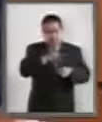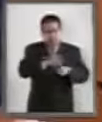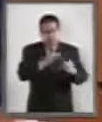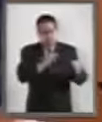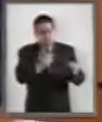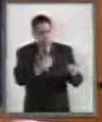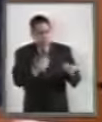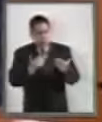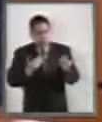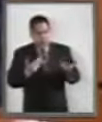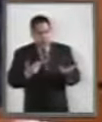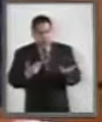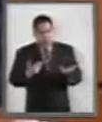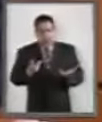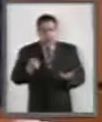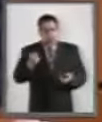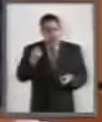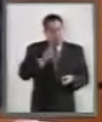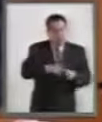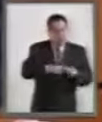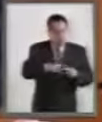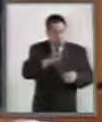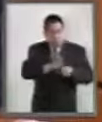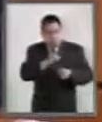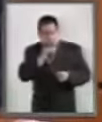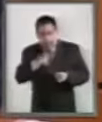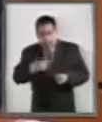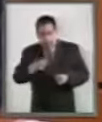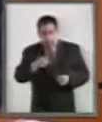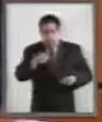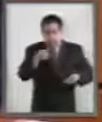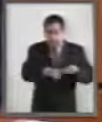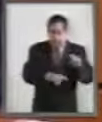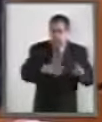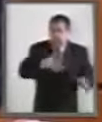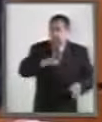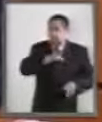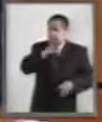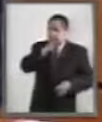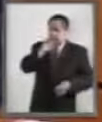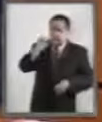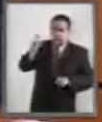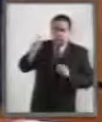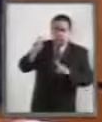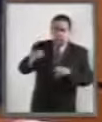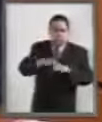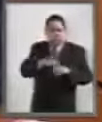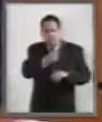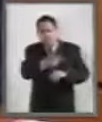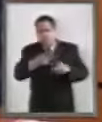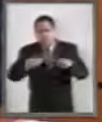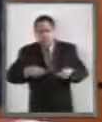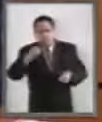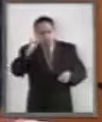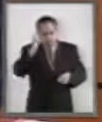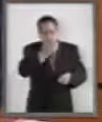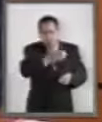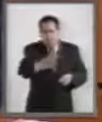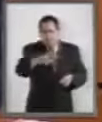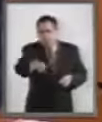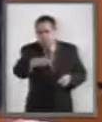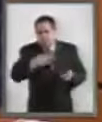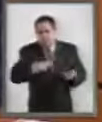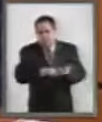El terror impuesto a los pobres, a los campesinos, a las clases medias, a las clases bajas, ¿verdad? De